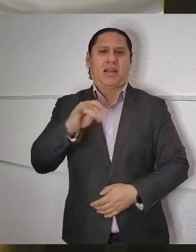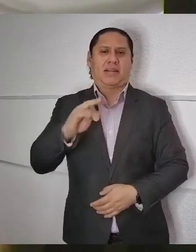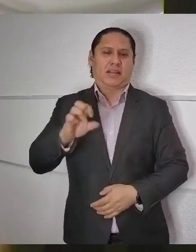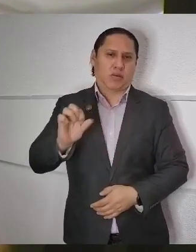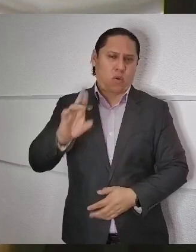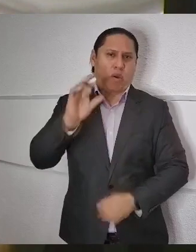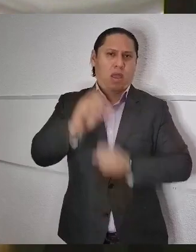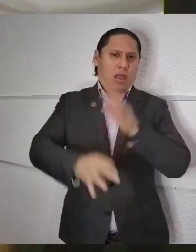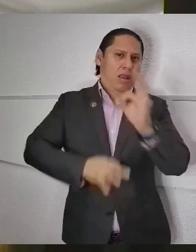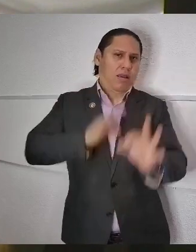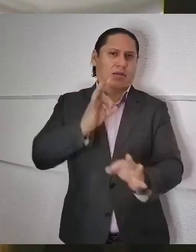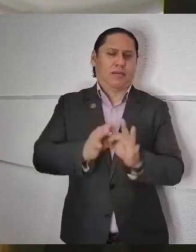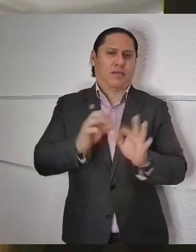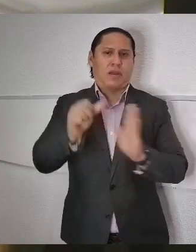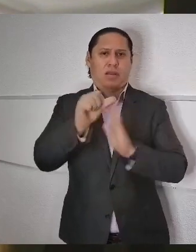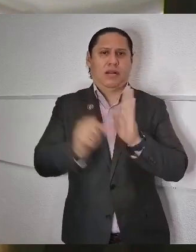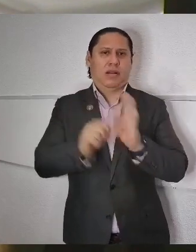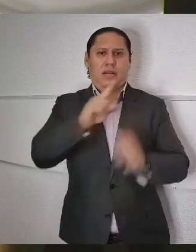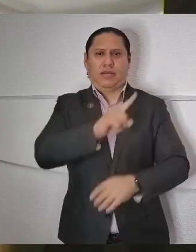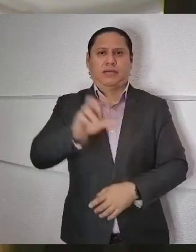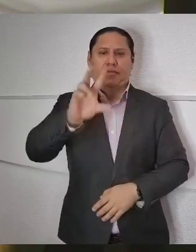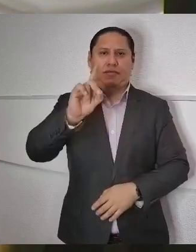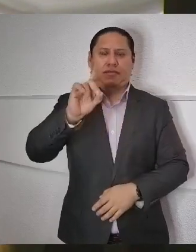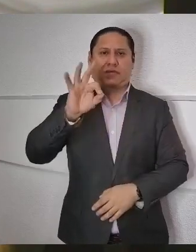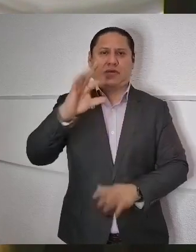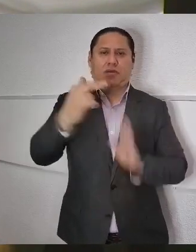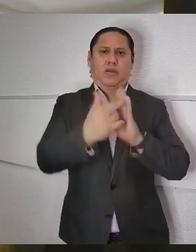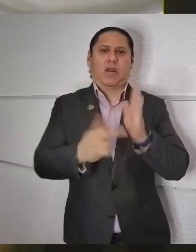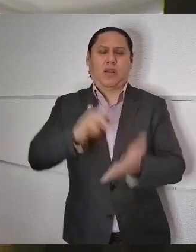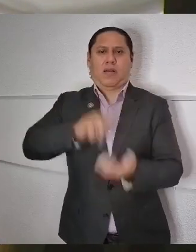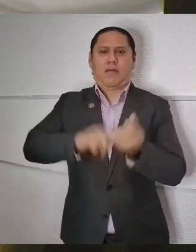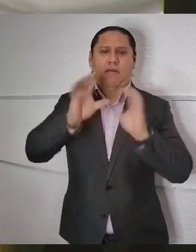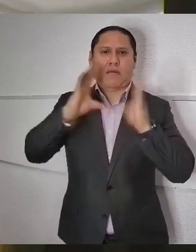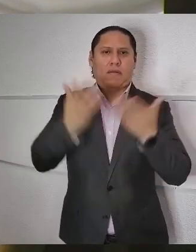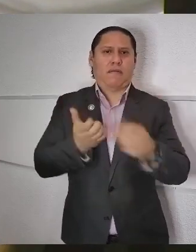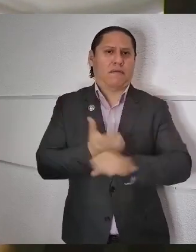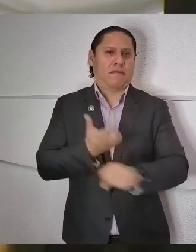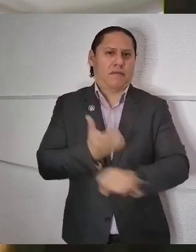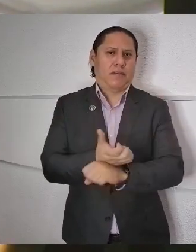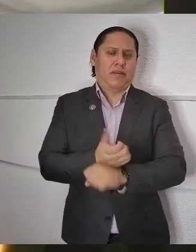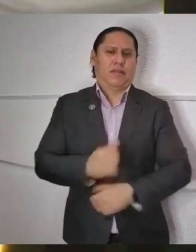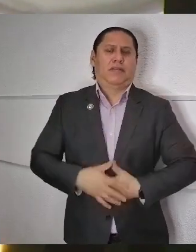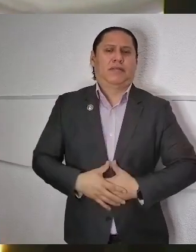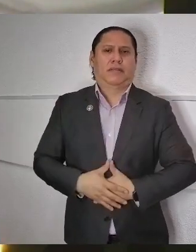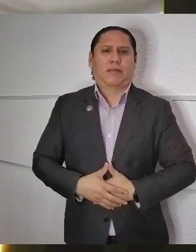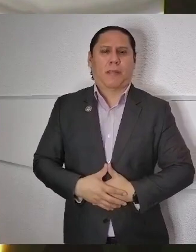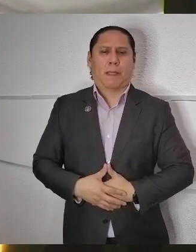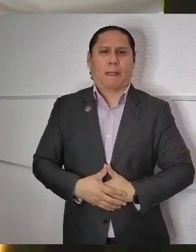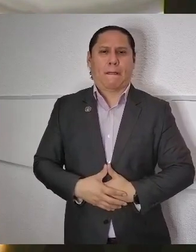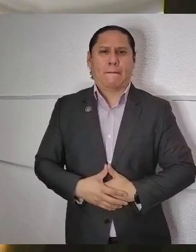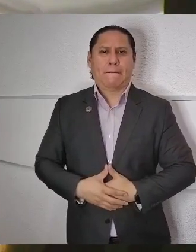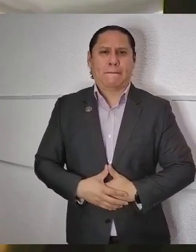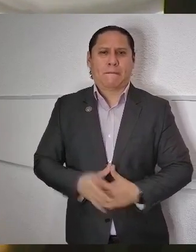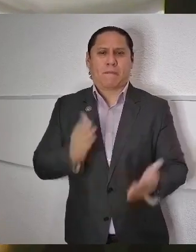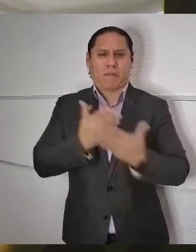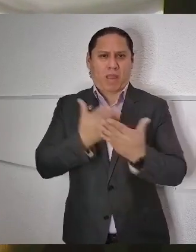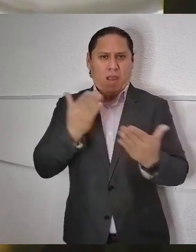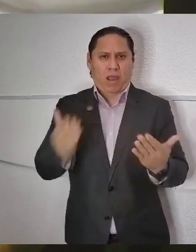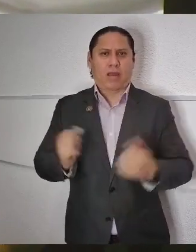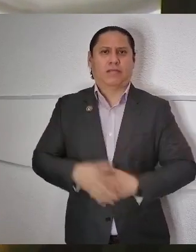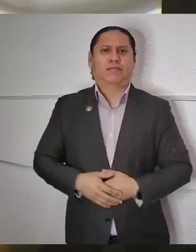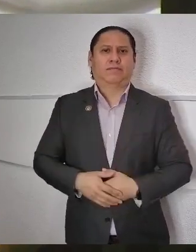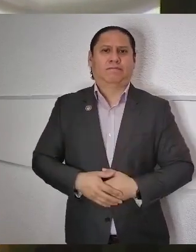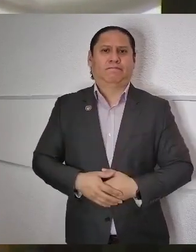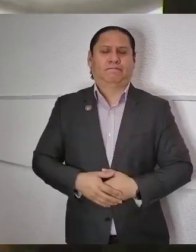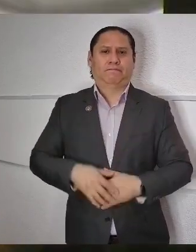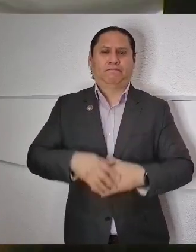en cumplimiento al artículo 133 del reglamento interior de este propio Poder Legislativo, procederemos a